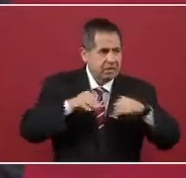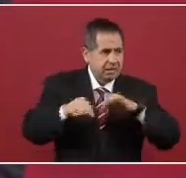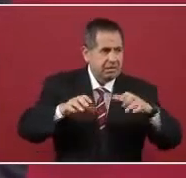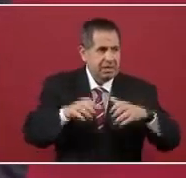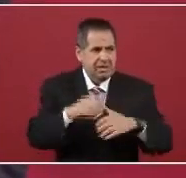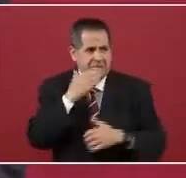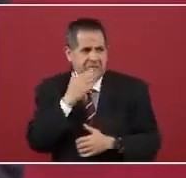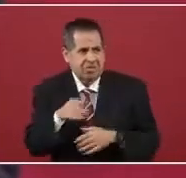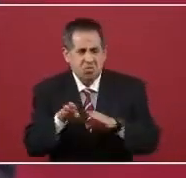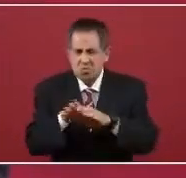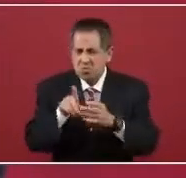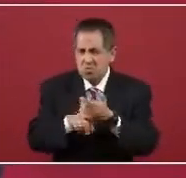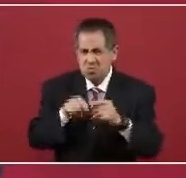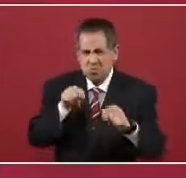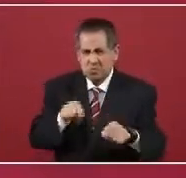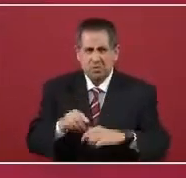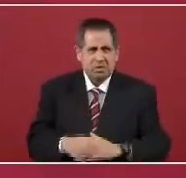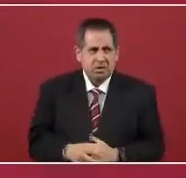general,